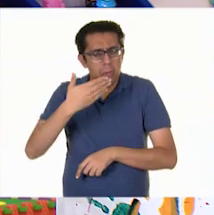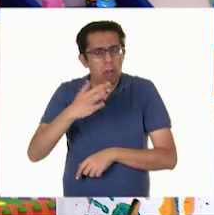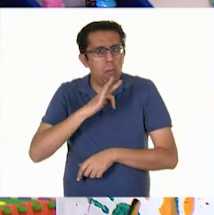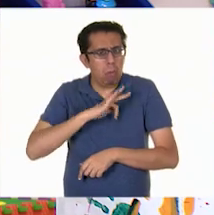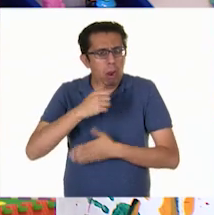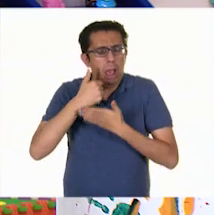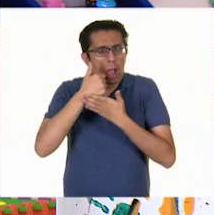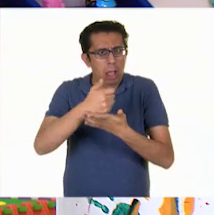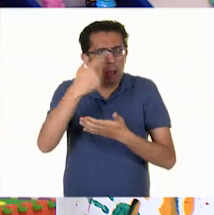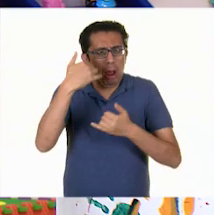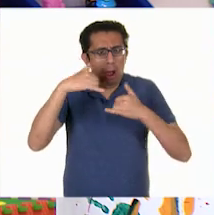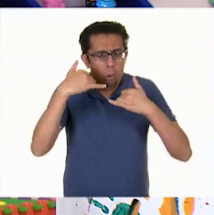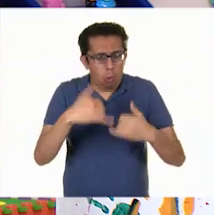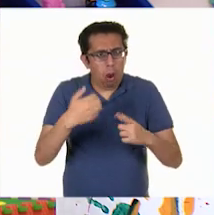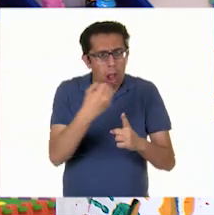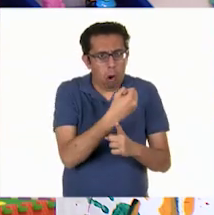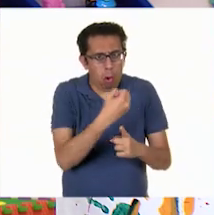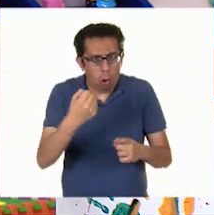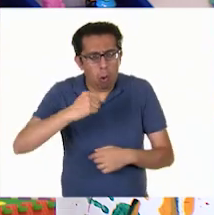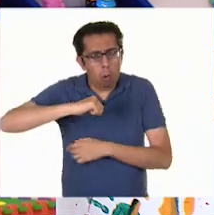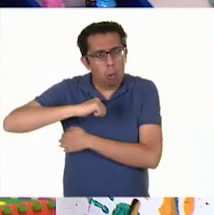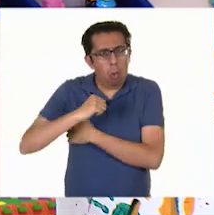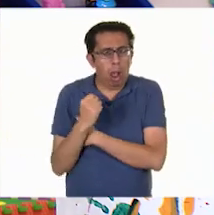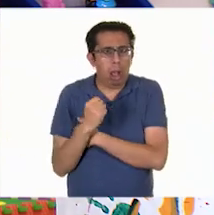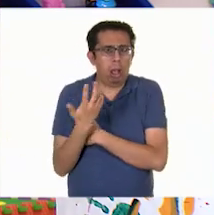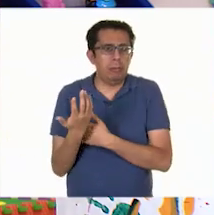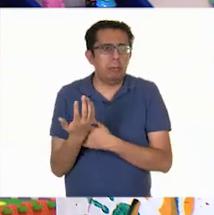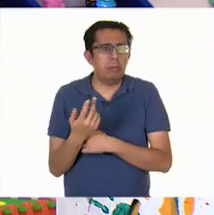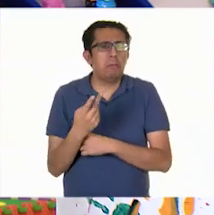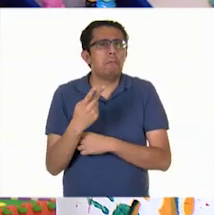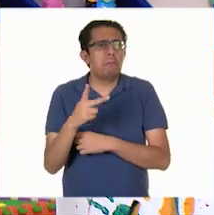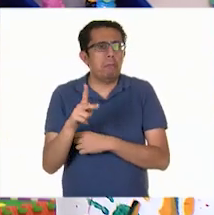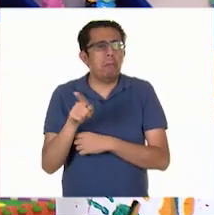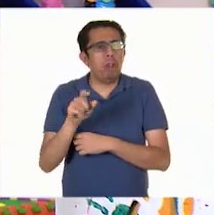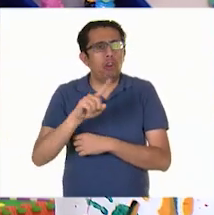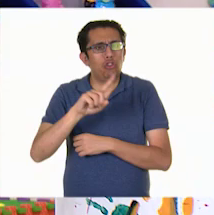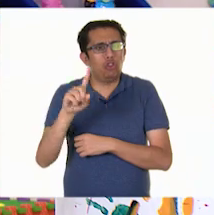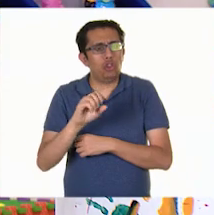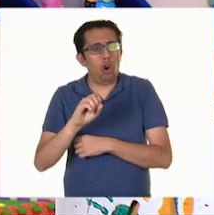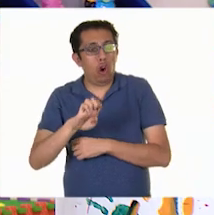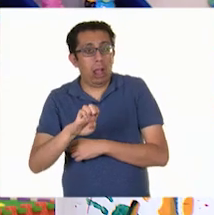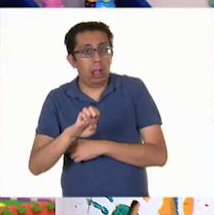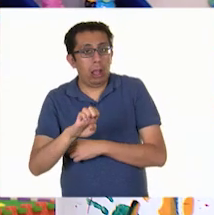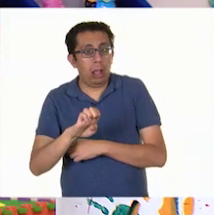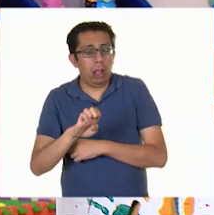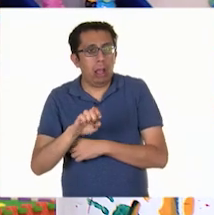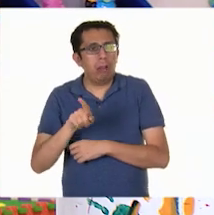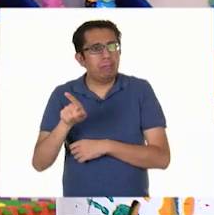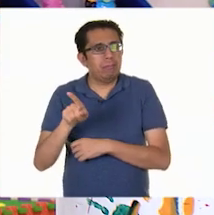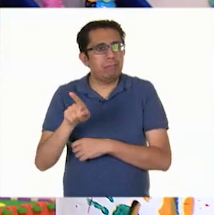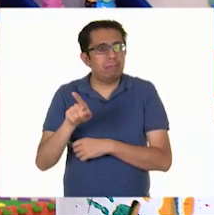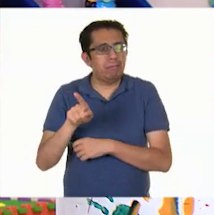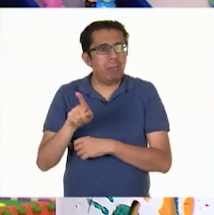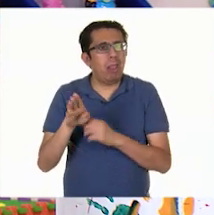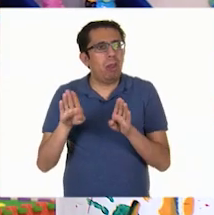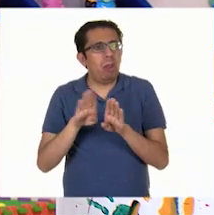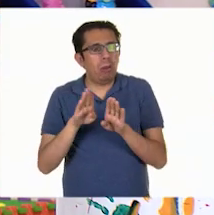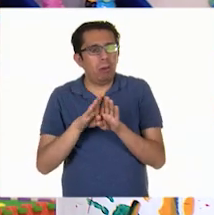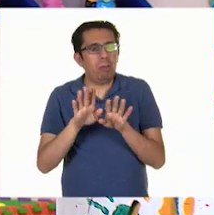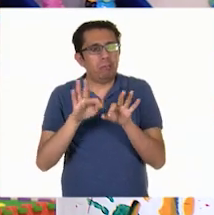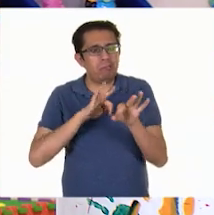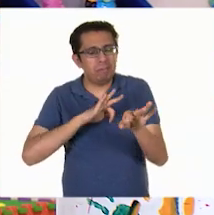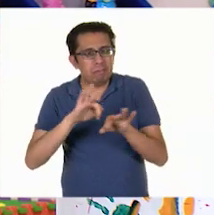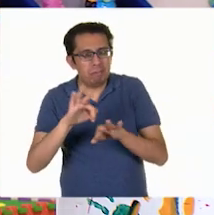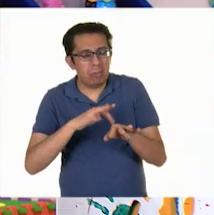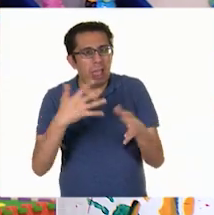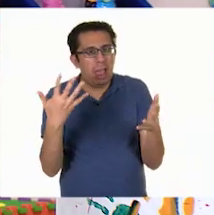recoger los juguetes, solo que fuera muy, muy pequeñita. Y en el caso de Zoe, si fuera una mala repartición por